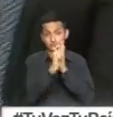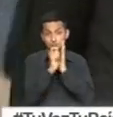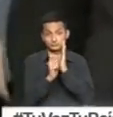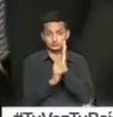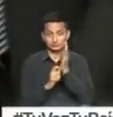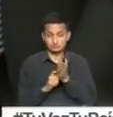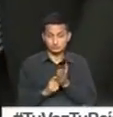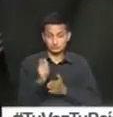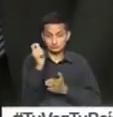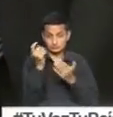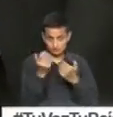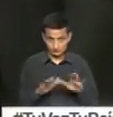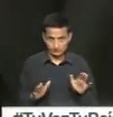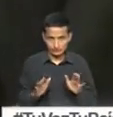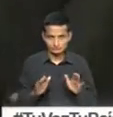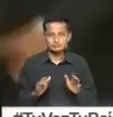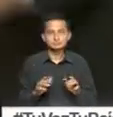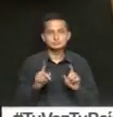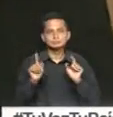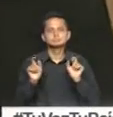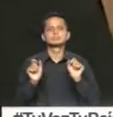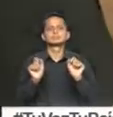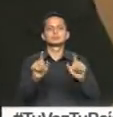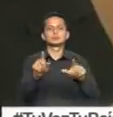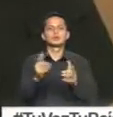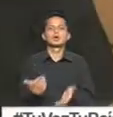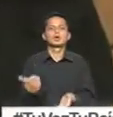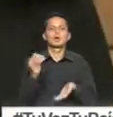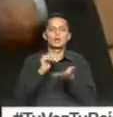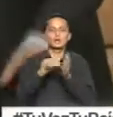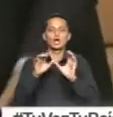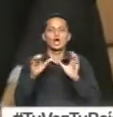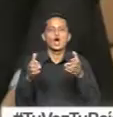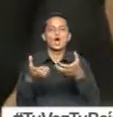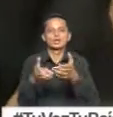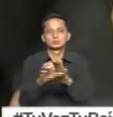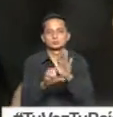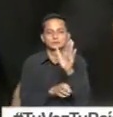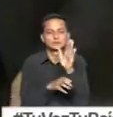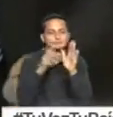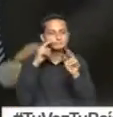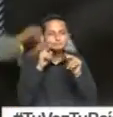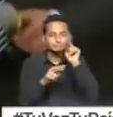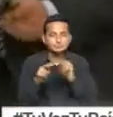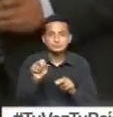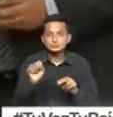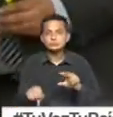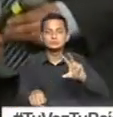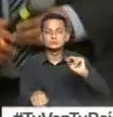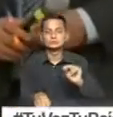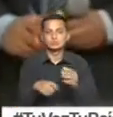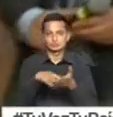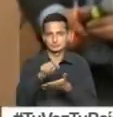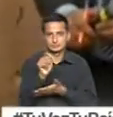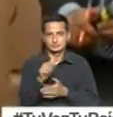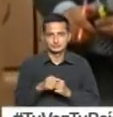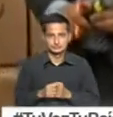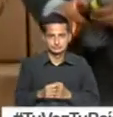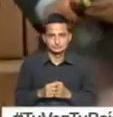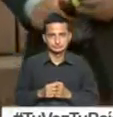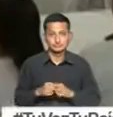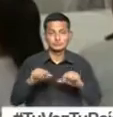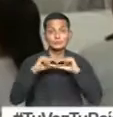sean validadas, la pregunta del referéndum deberá volver a la Corte Constitucional, que determinará su constitucionalidad.